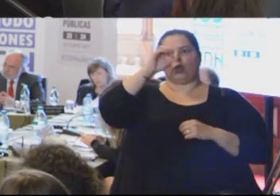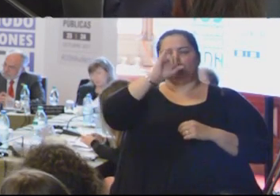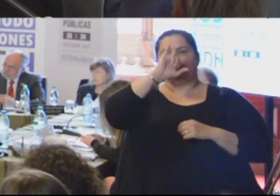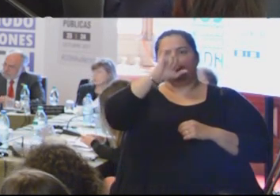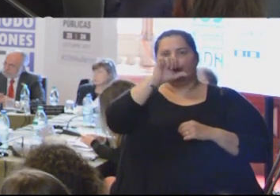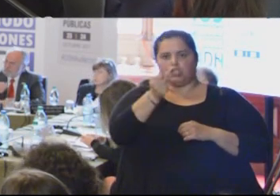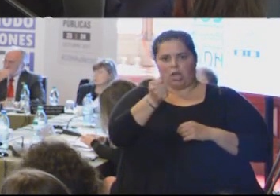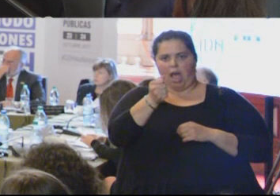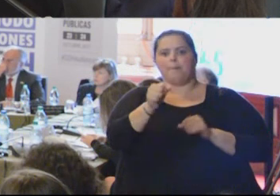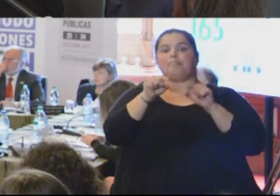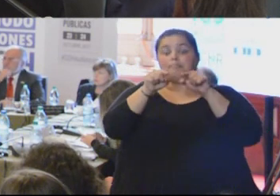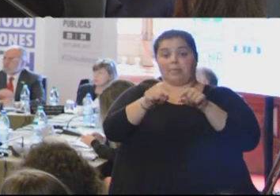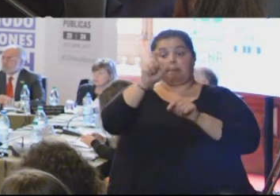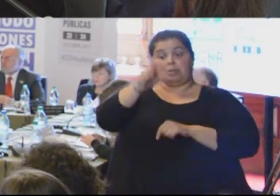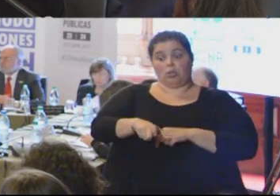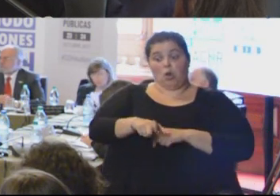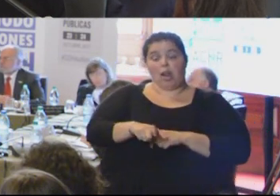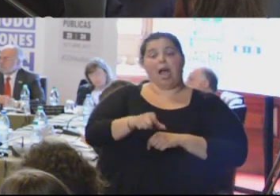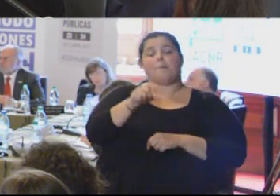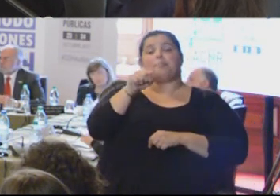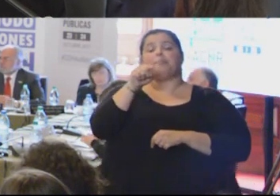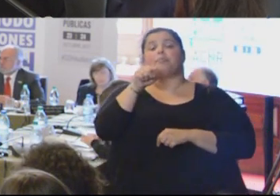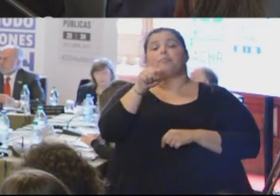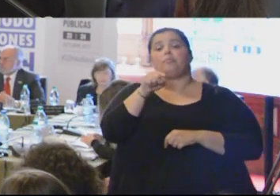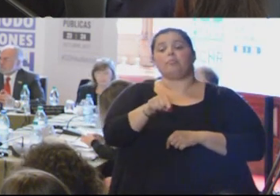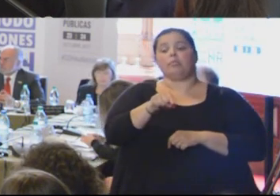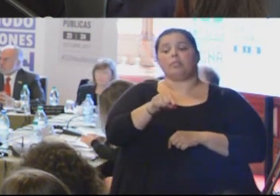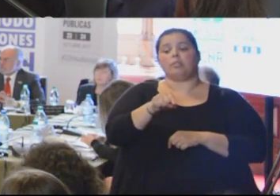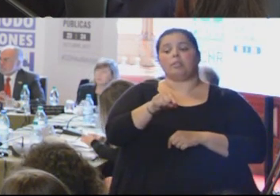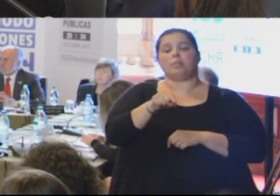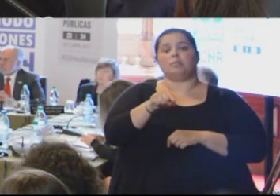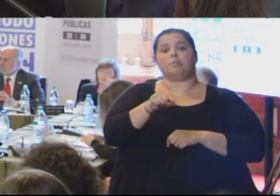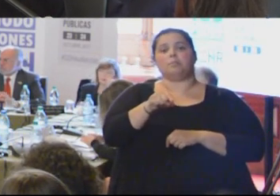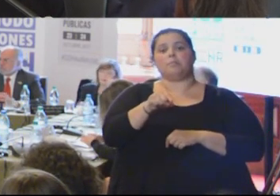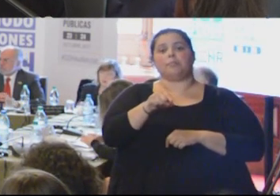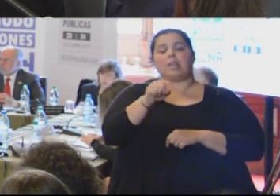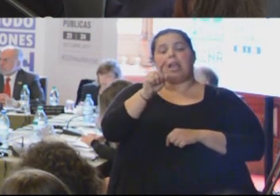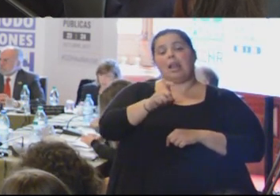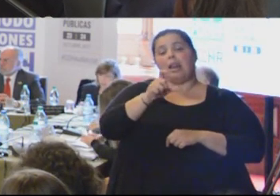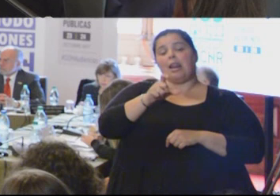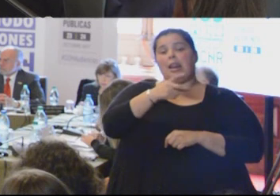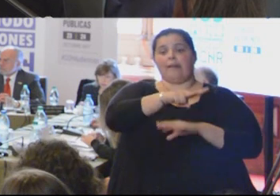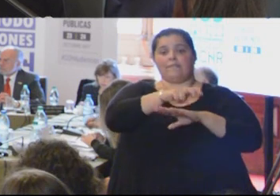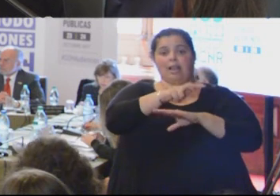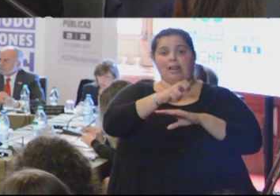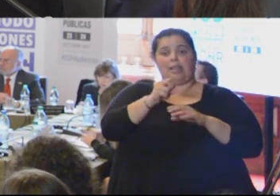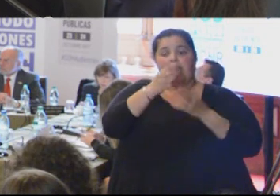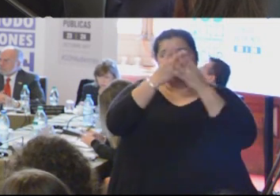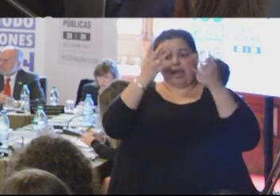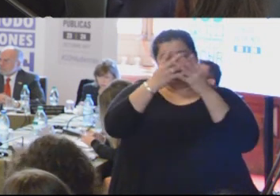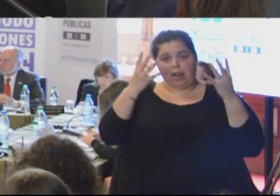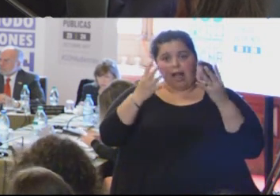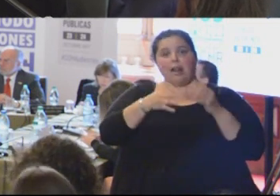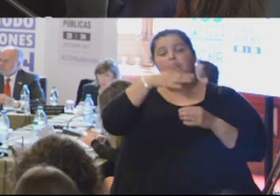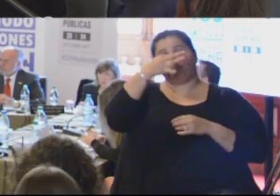la fiscalía general de la nación con un compromiso que había hecho el fiscal general de ese momento de vincularlo a